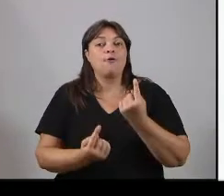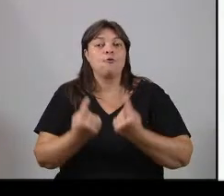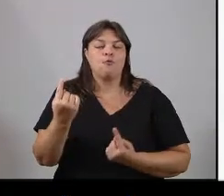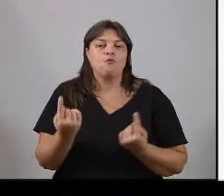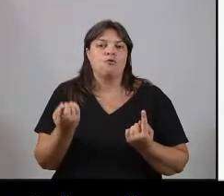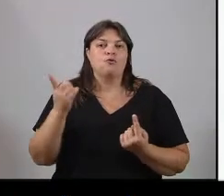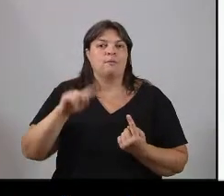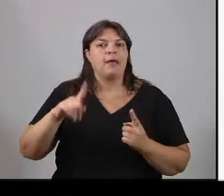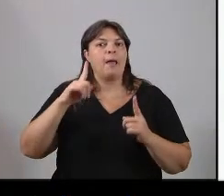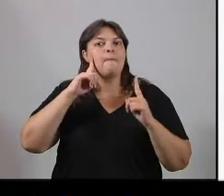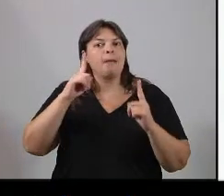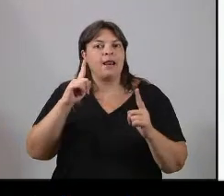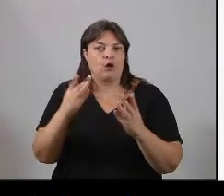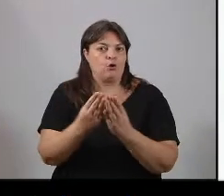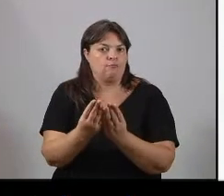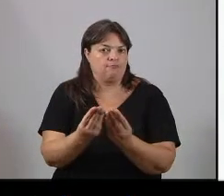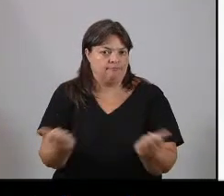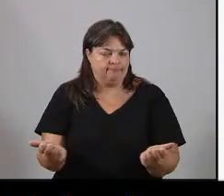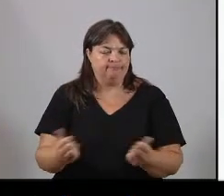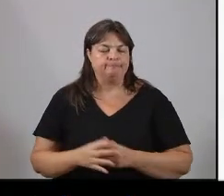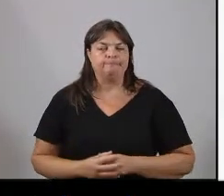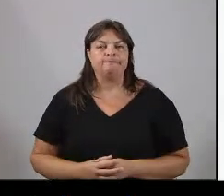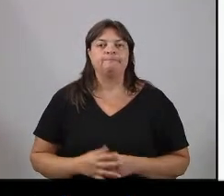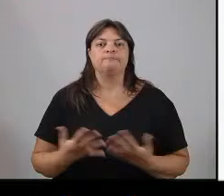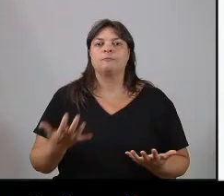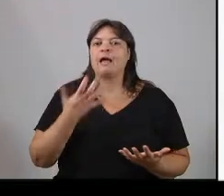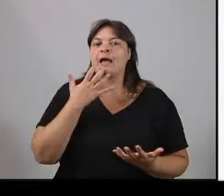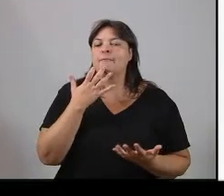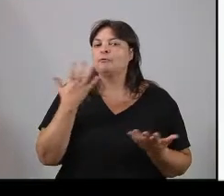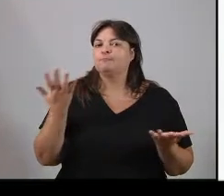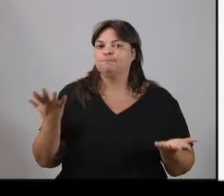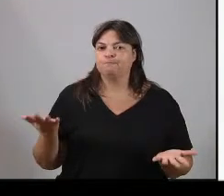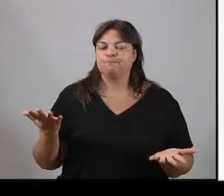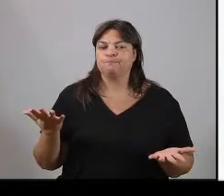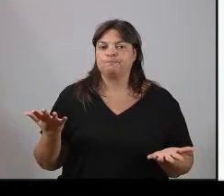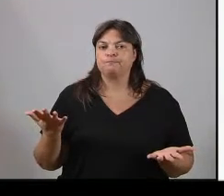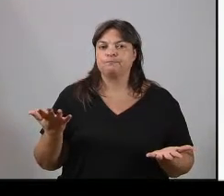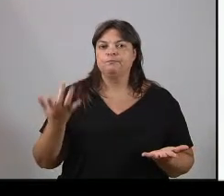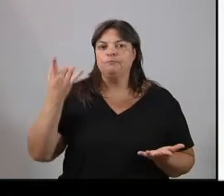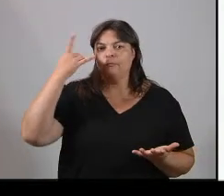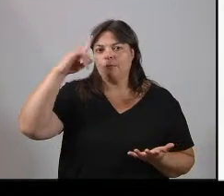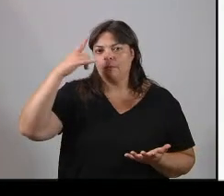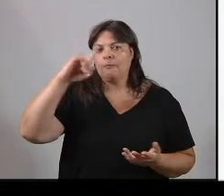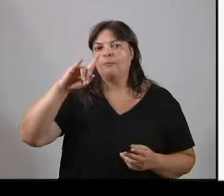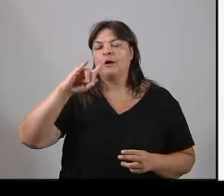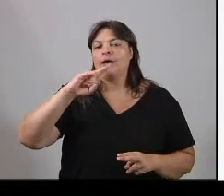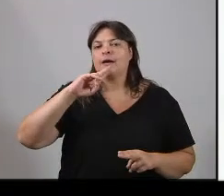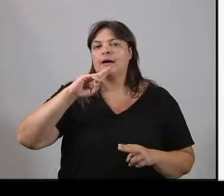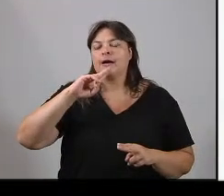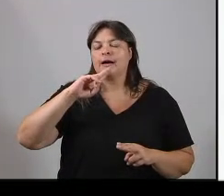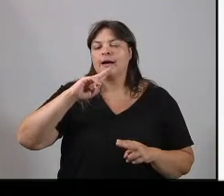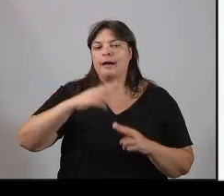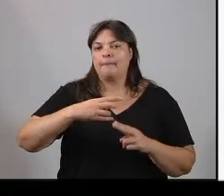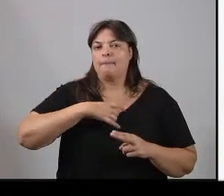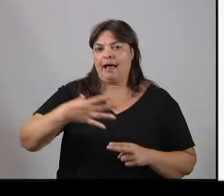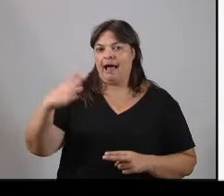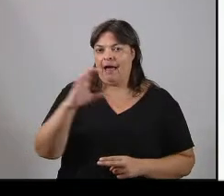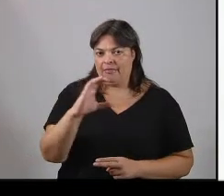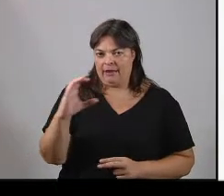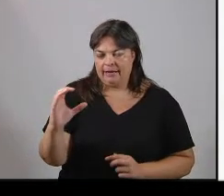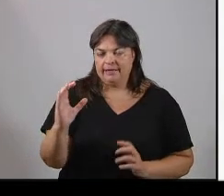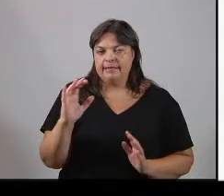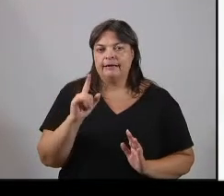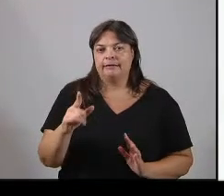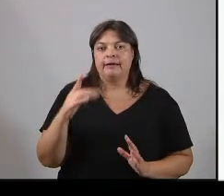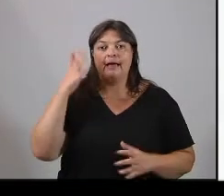en peligro de desaparecer. Un ejemplo de ello es la vaca blanca cacereña. Los ganaderos